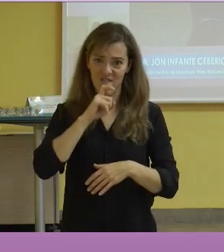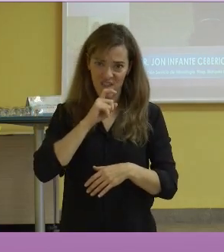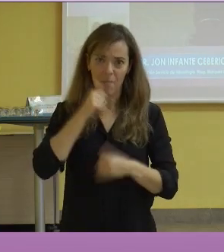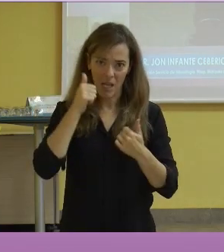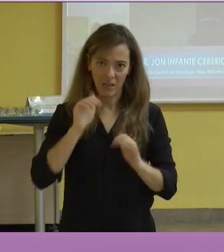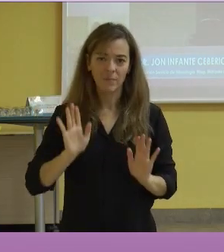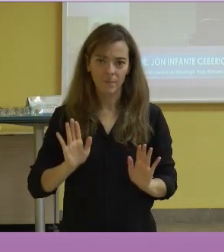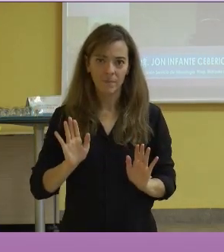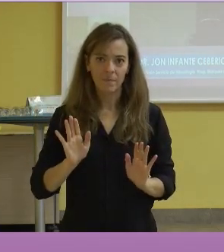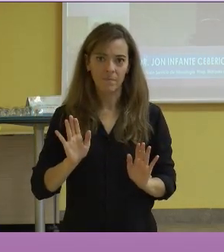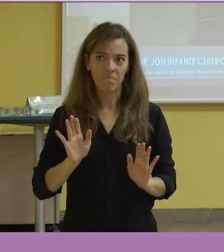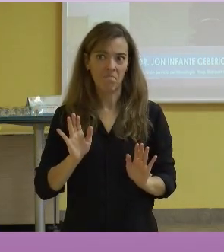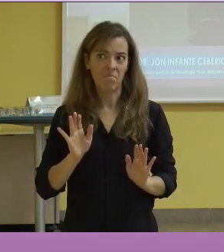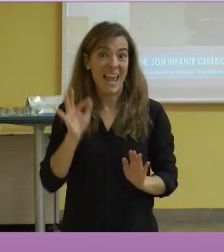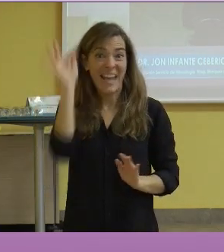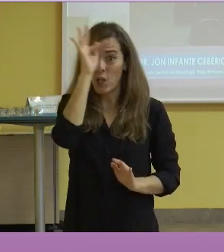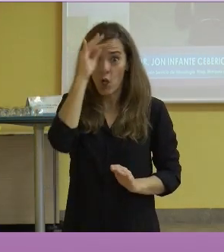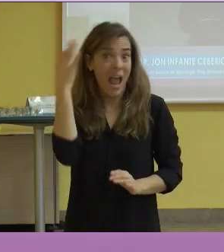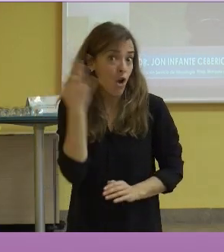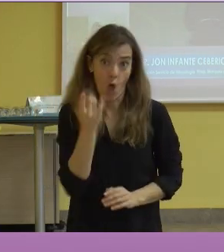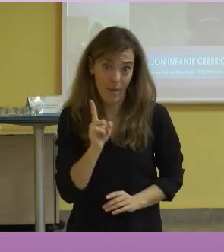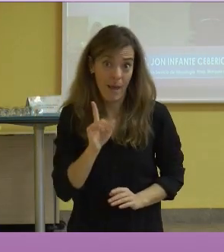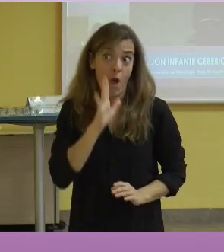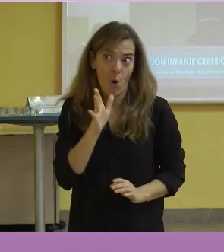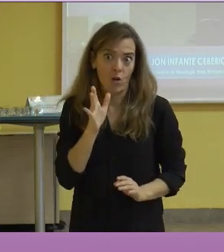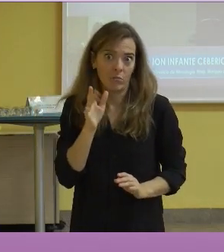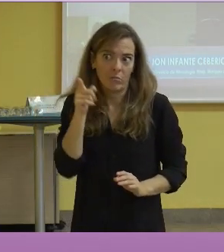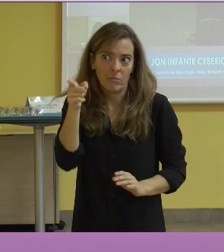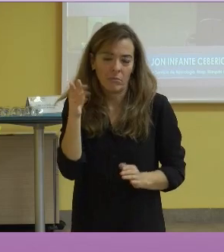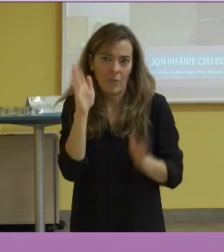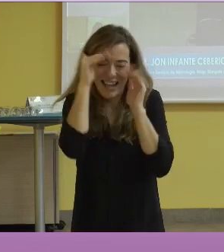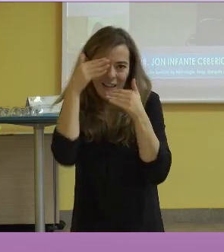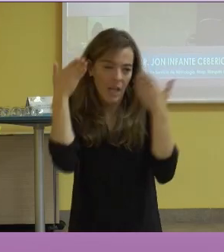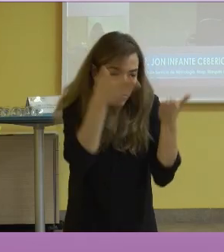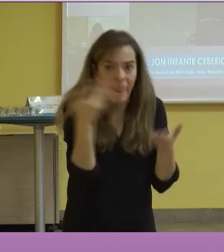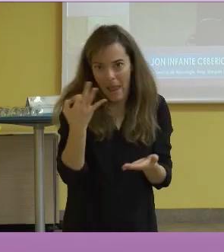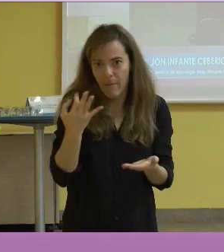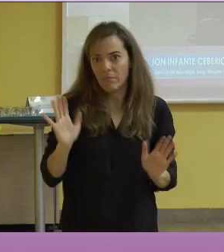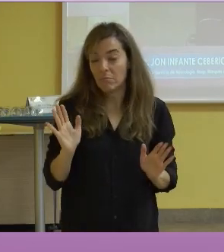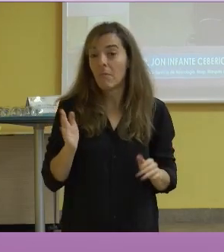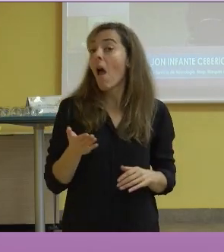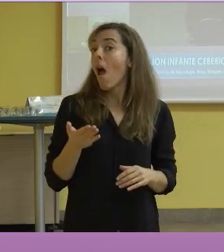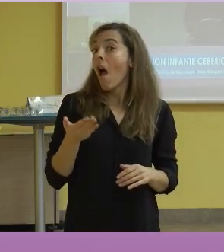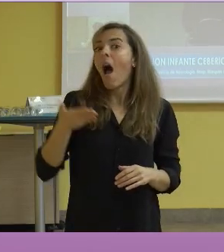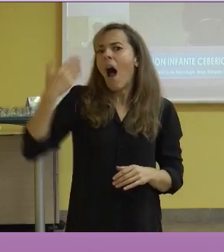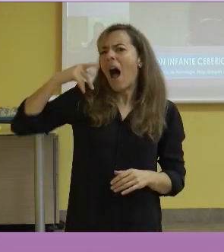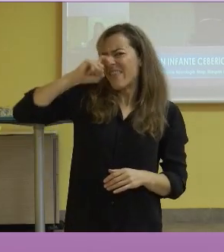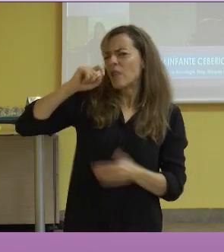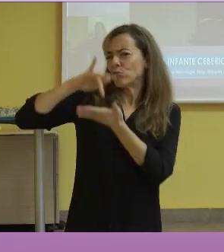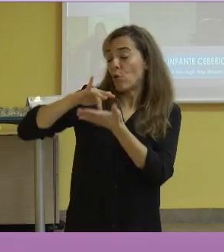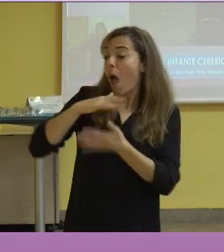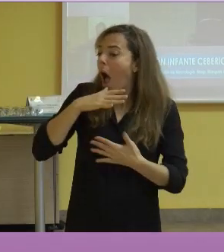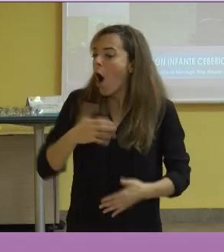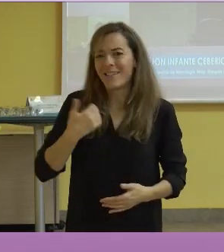Cosa que no debería pasar, porque precisamente están para eso. Hace años que no lo he vuelto a oír. Yo creo que eso ya